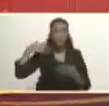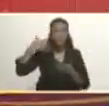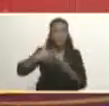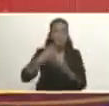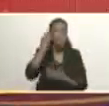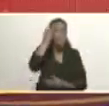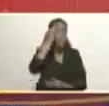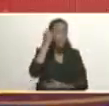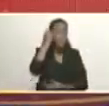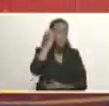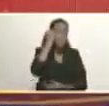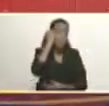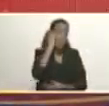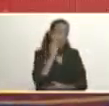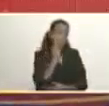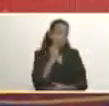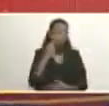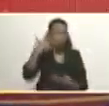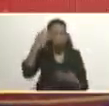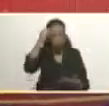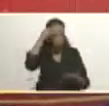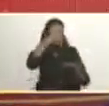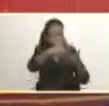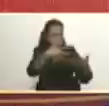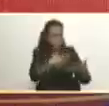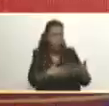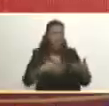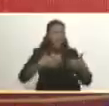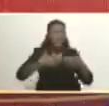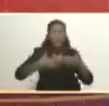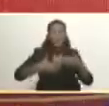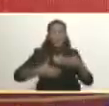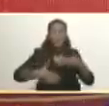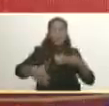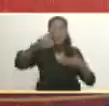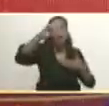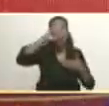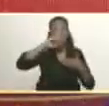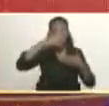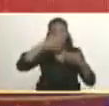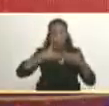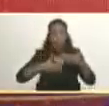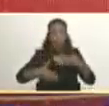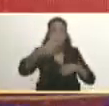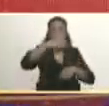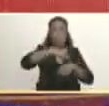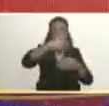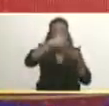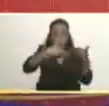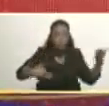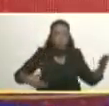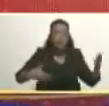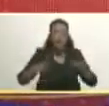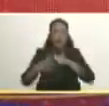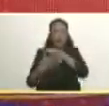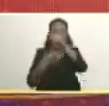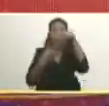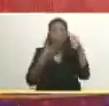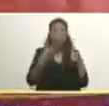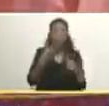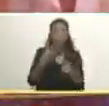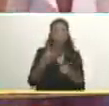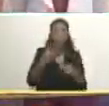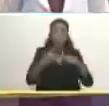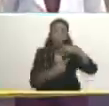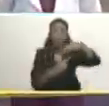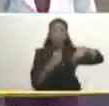libertador constituye el marco filosófico y cultural de lo que puede denominarse las cuatro etapas y una